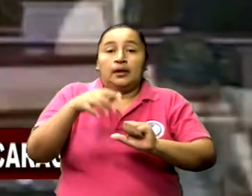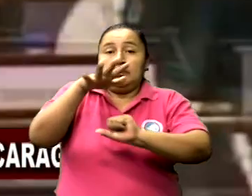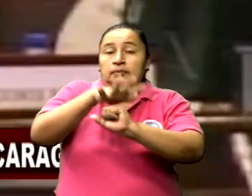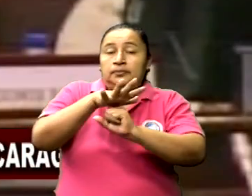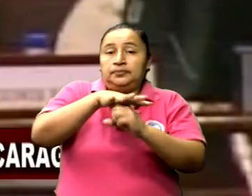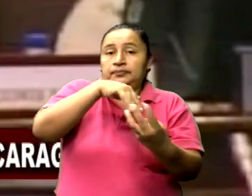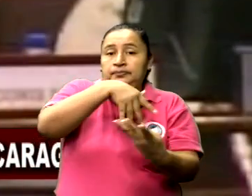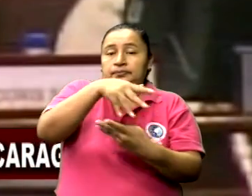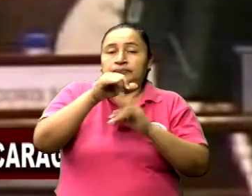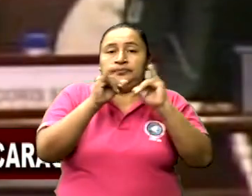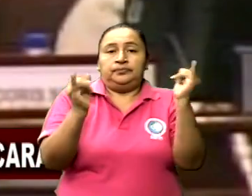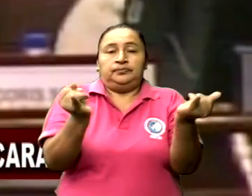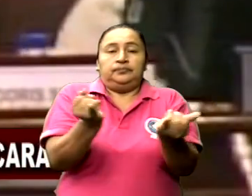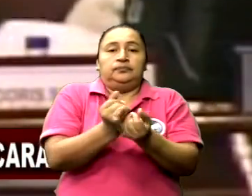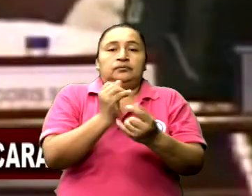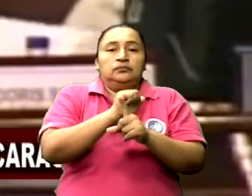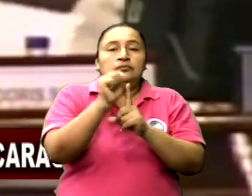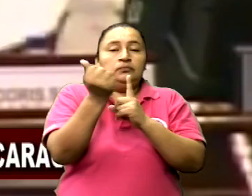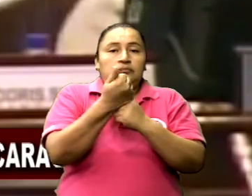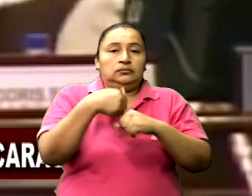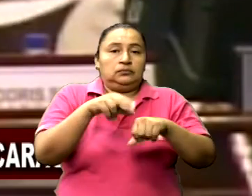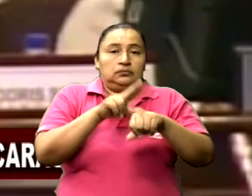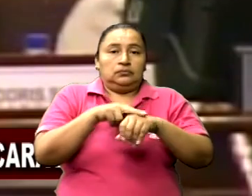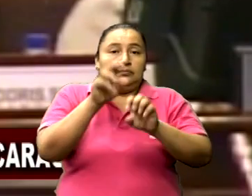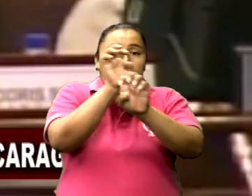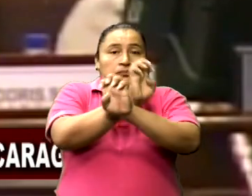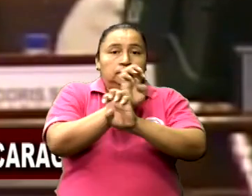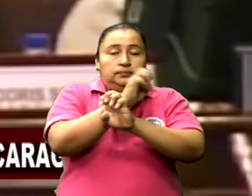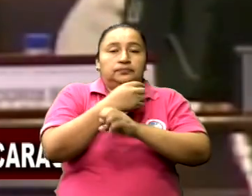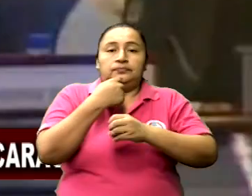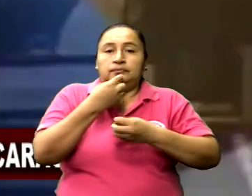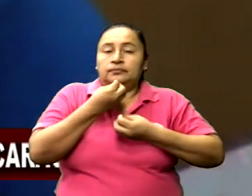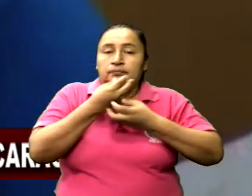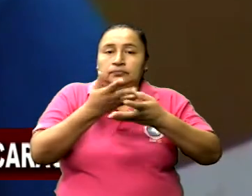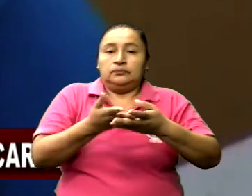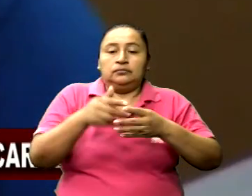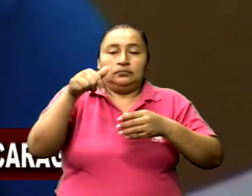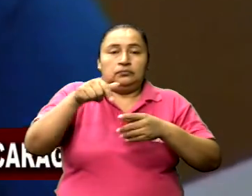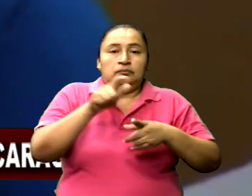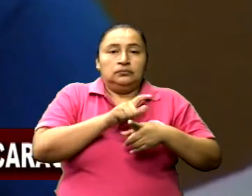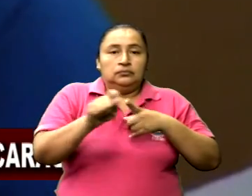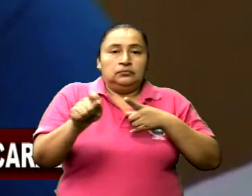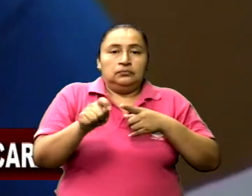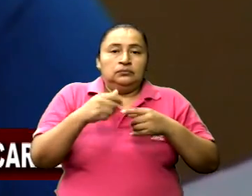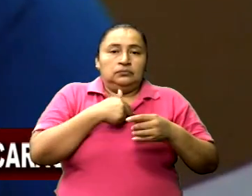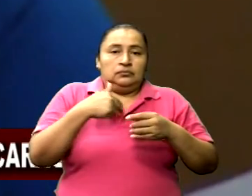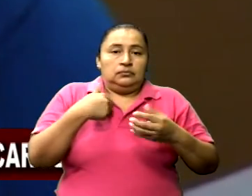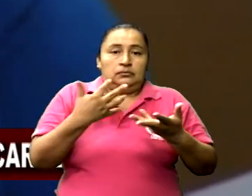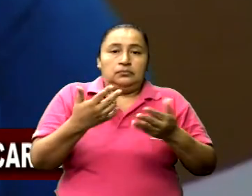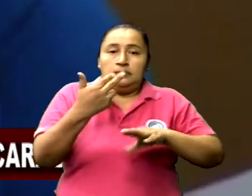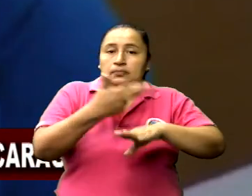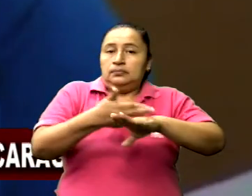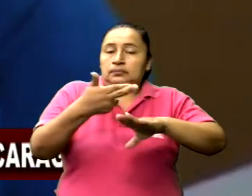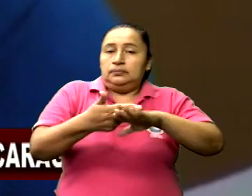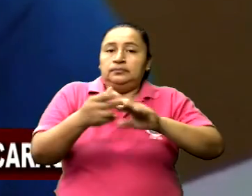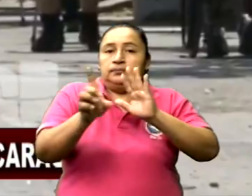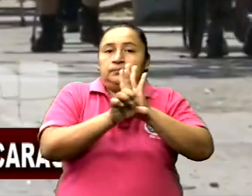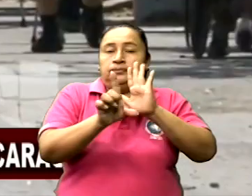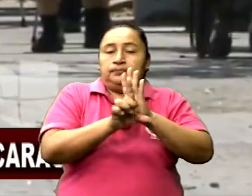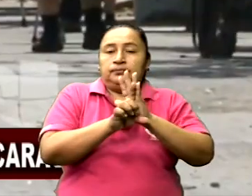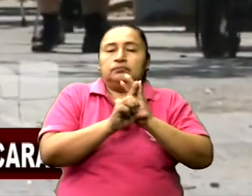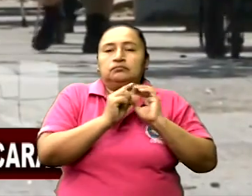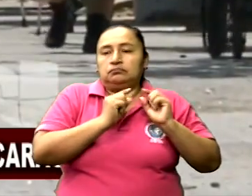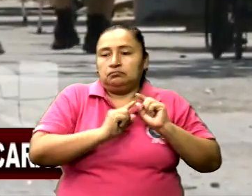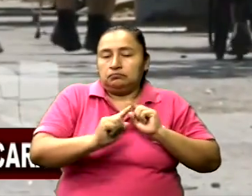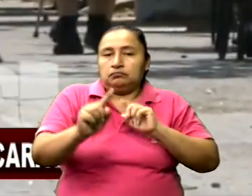Relaciones Internacionales de la Asamblea Nacional del Ecuador informó que en este mes estaría listo el reglamento de la Ley de